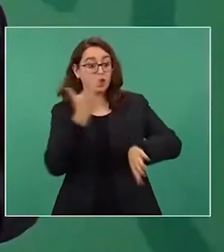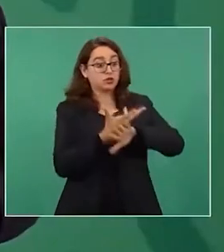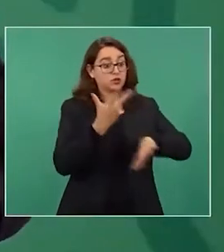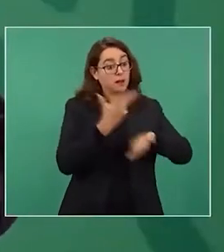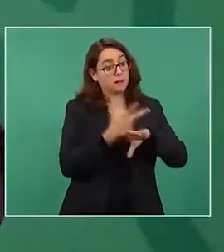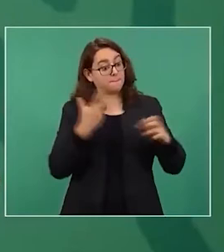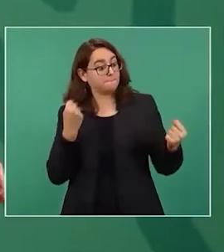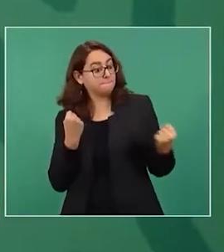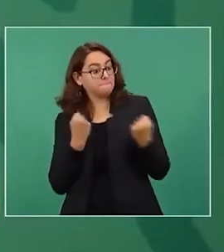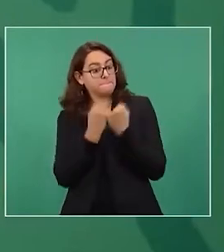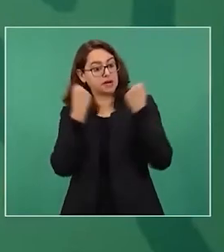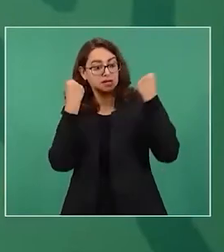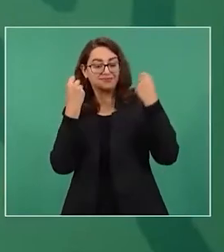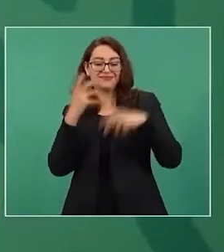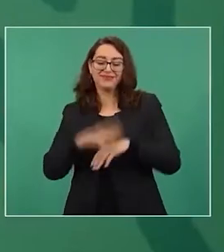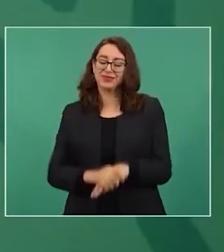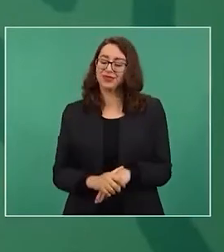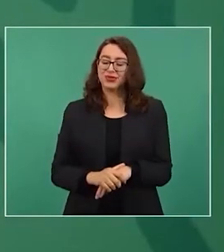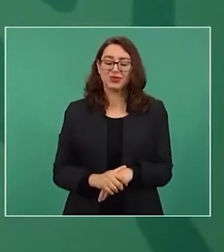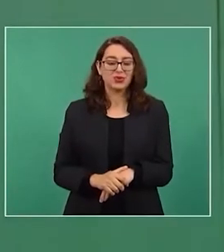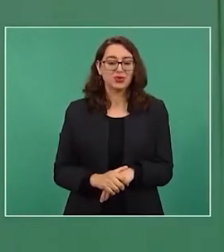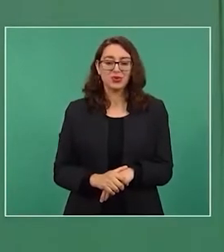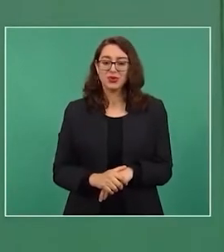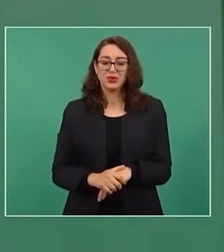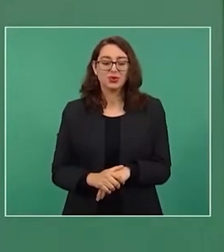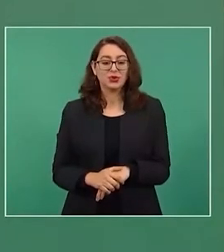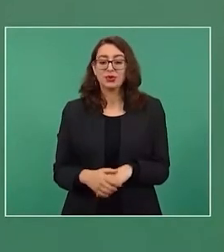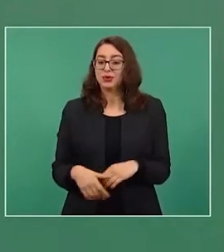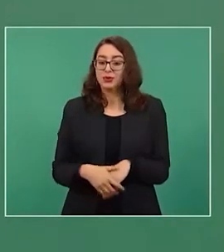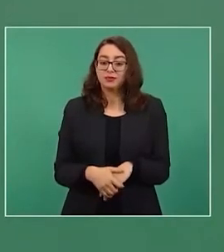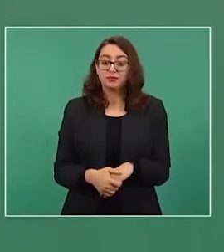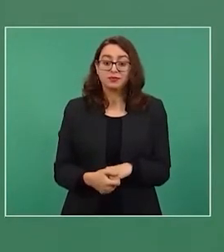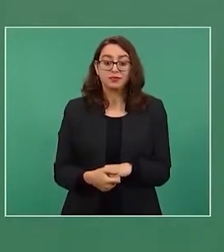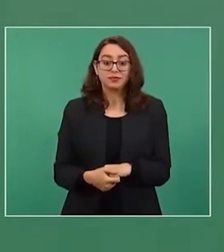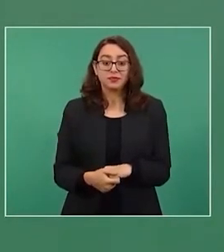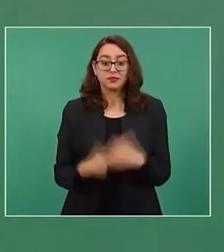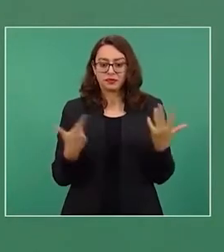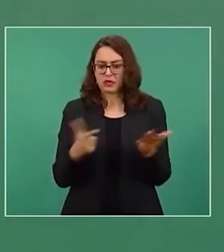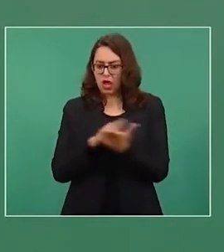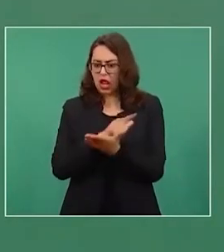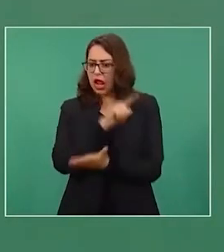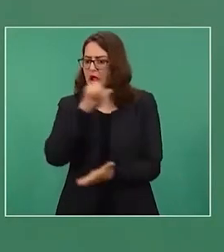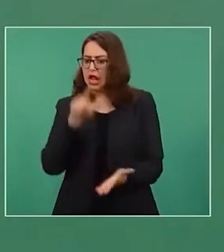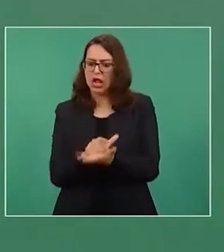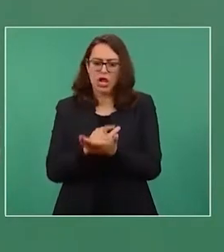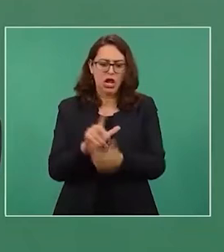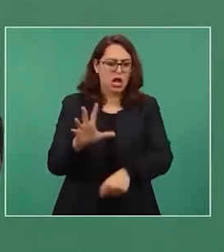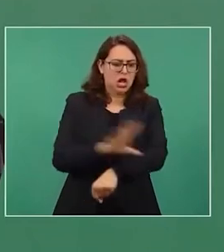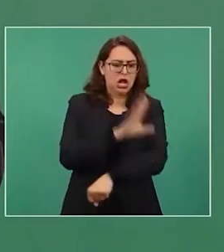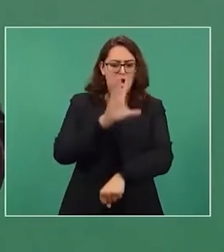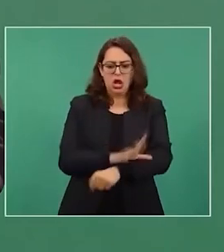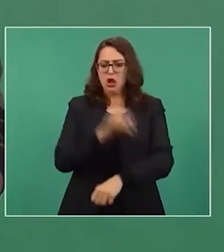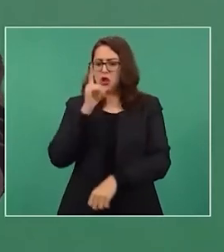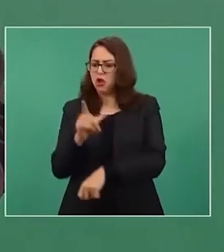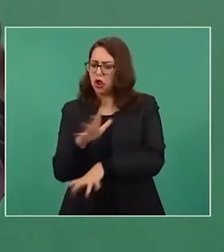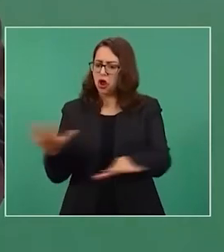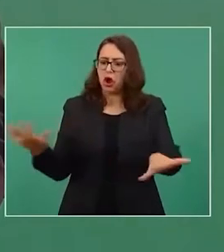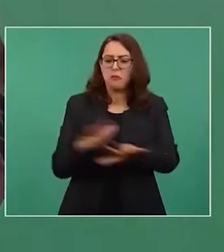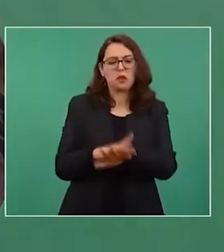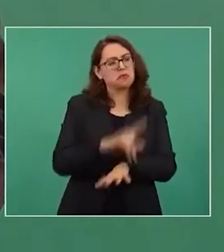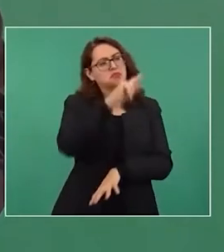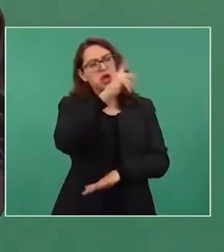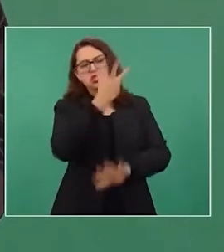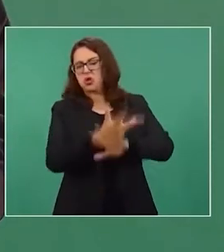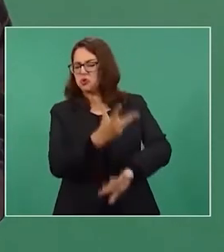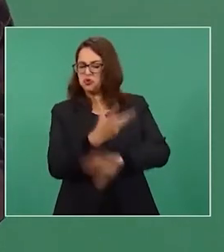No les va a gustar a los del gobierno de Estados Unidos la reforma eléctrica. No lo